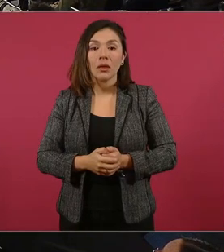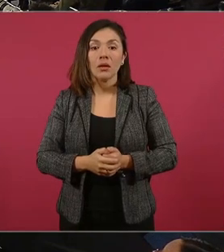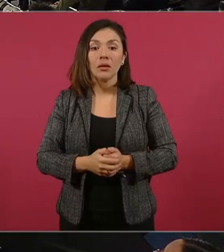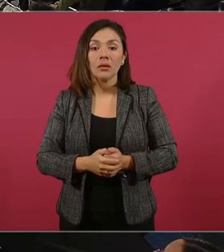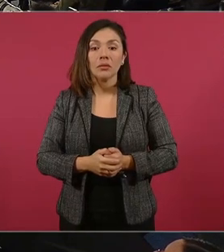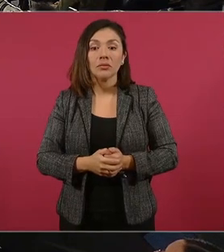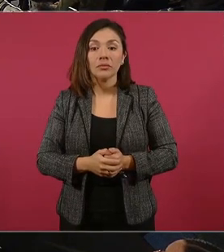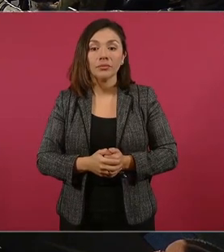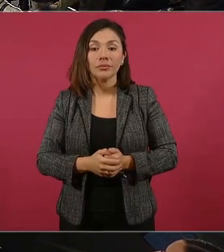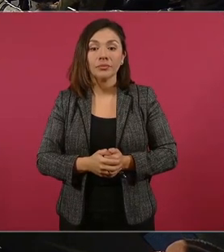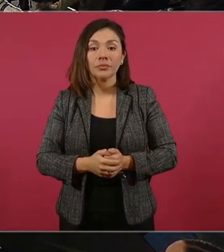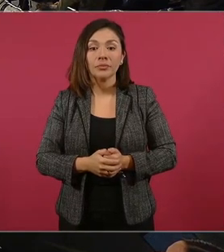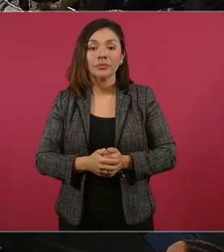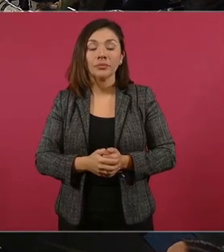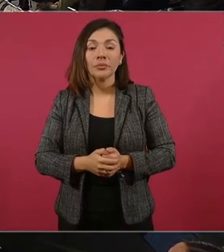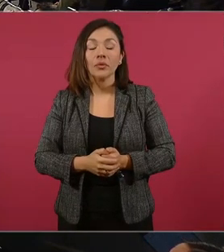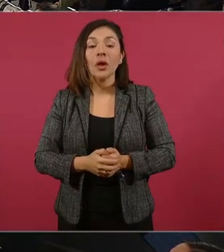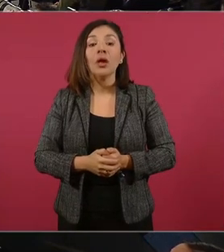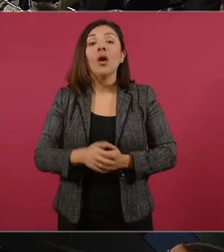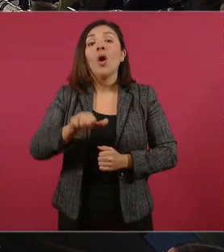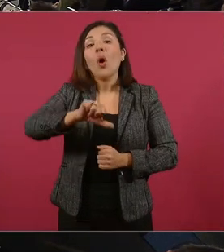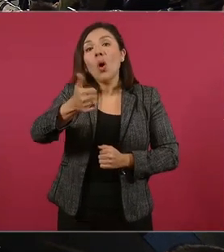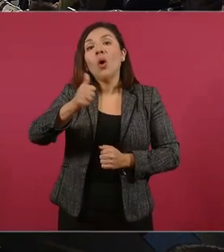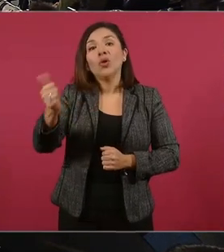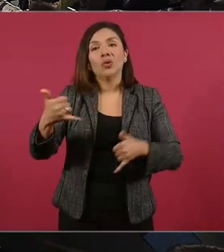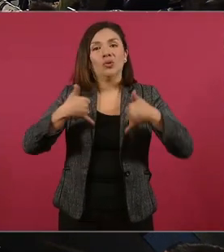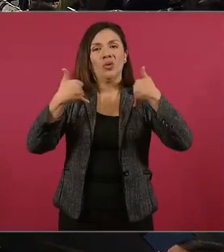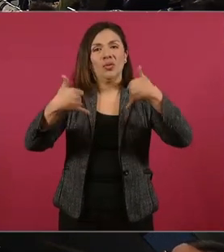Sí, y muchos que han retornado,